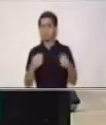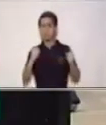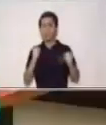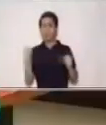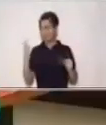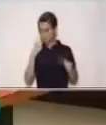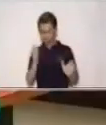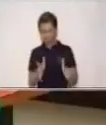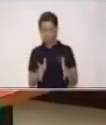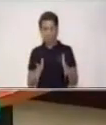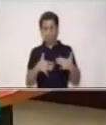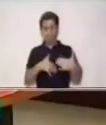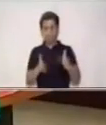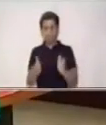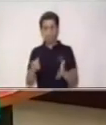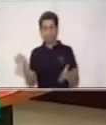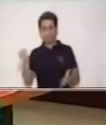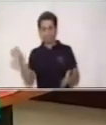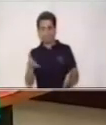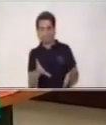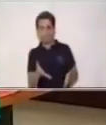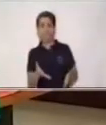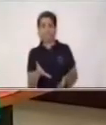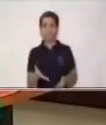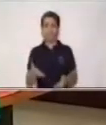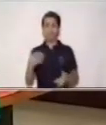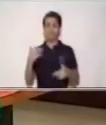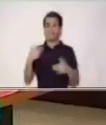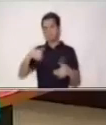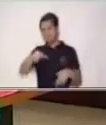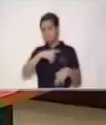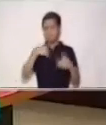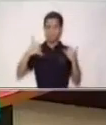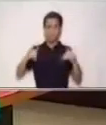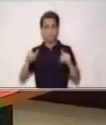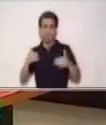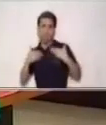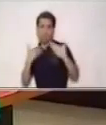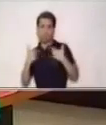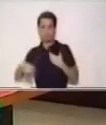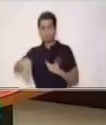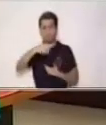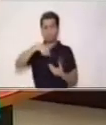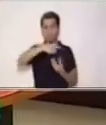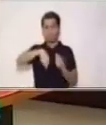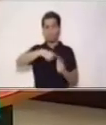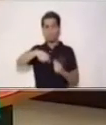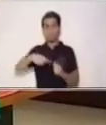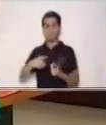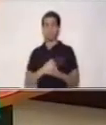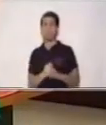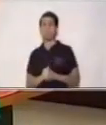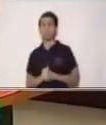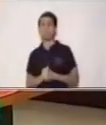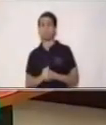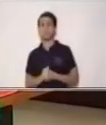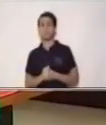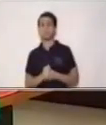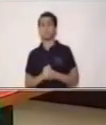las emociones y puedes convivir y pasar un momento agradable con todos los miembros de tu